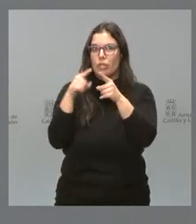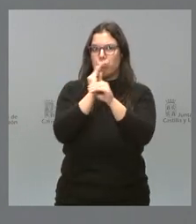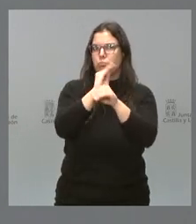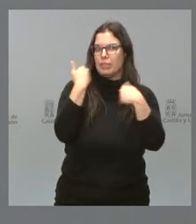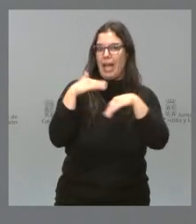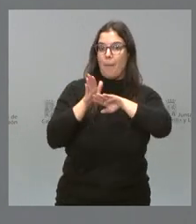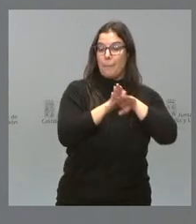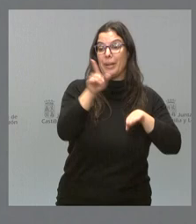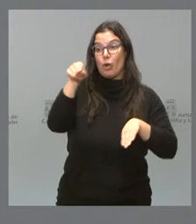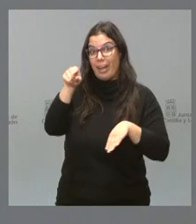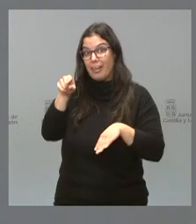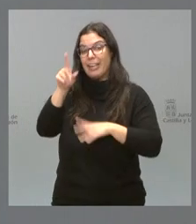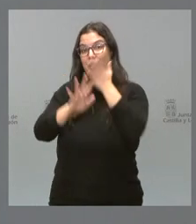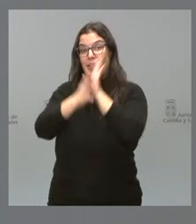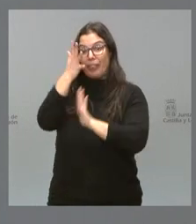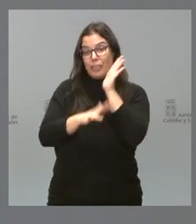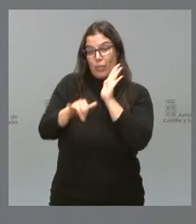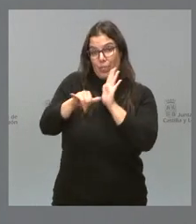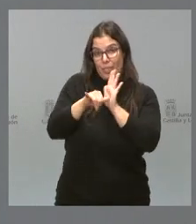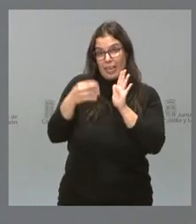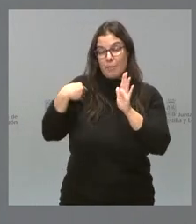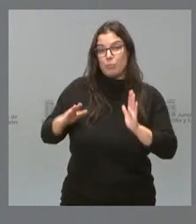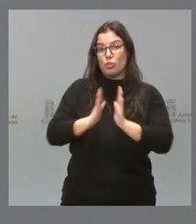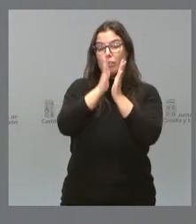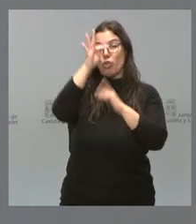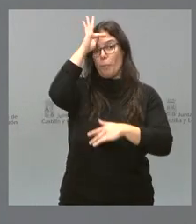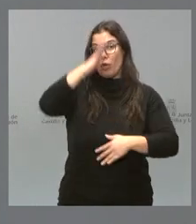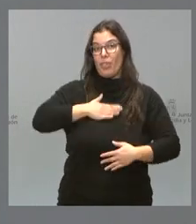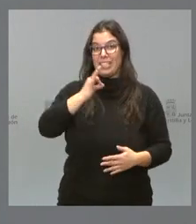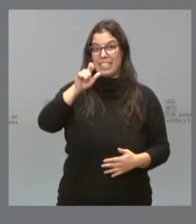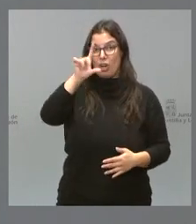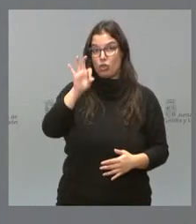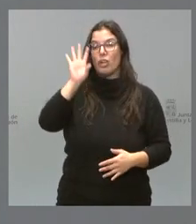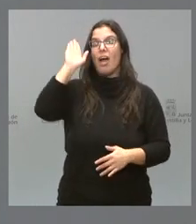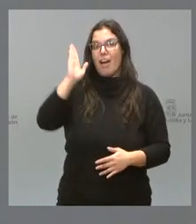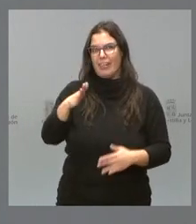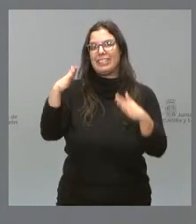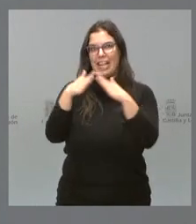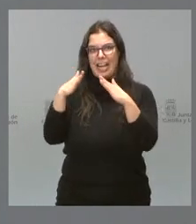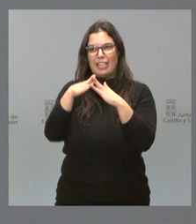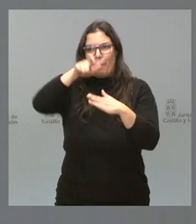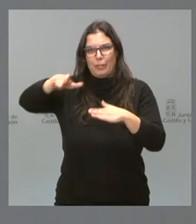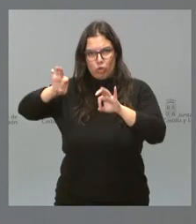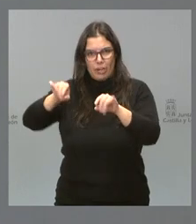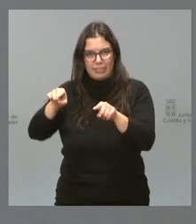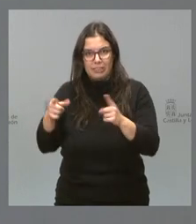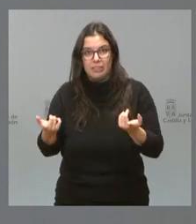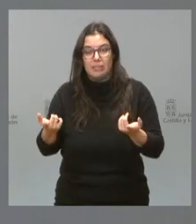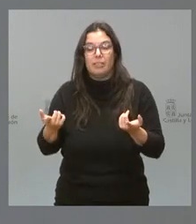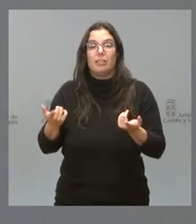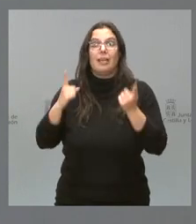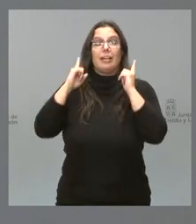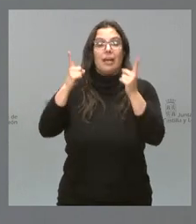que está en la cercanía de Santo Domingo de Silos llegó a afectar a una serie de beneficiarios en este caso